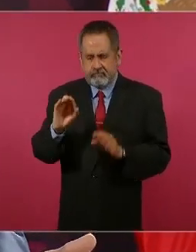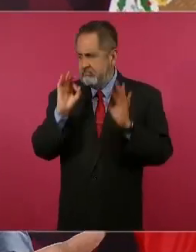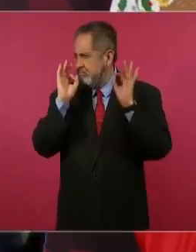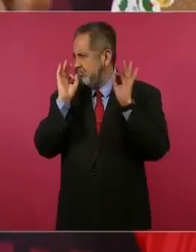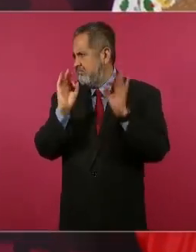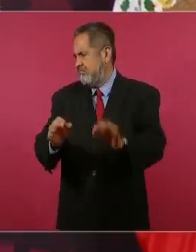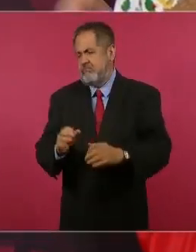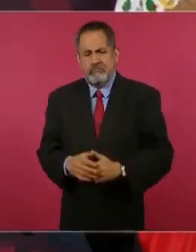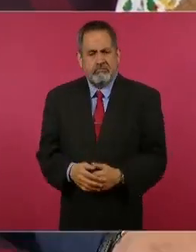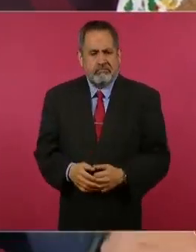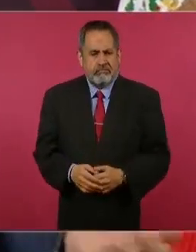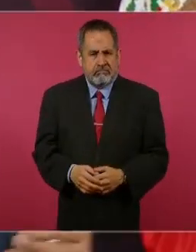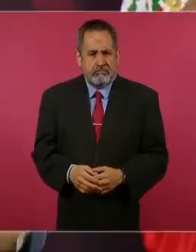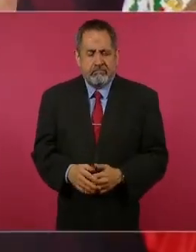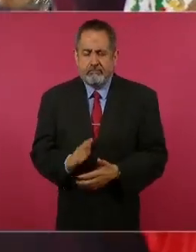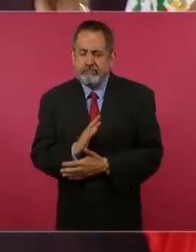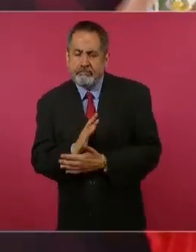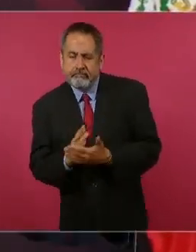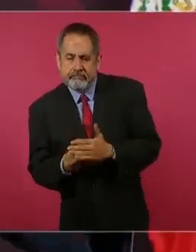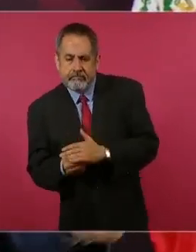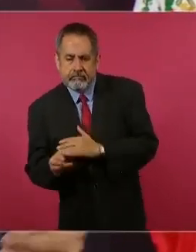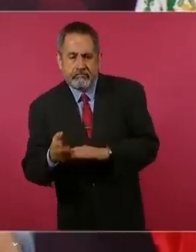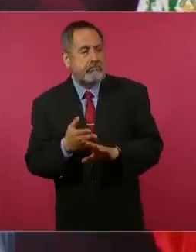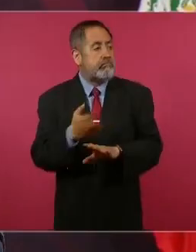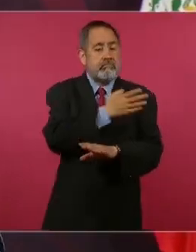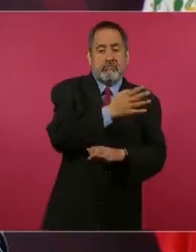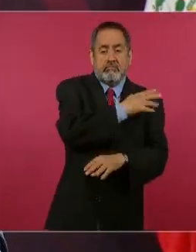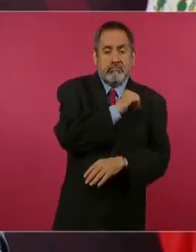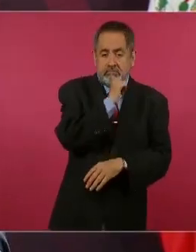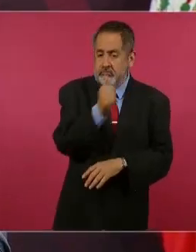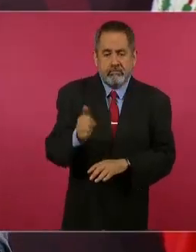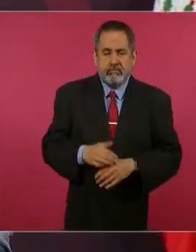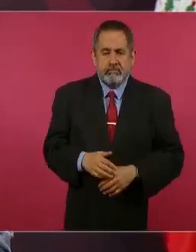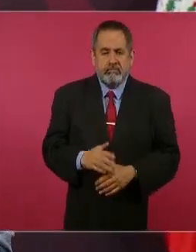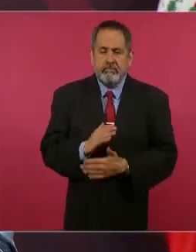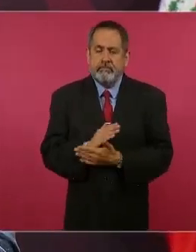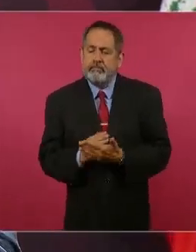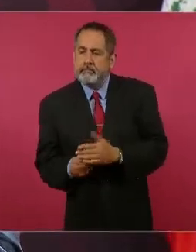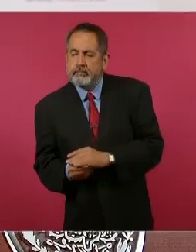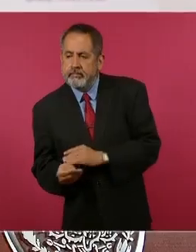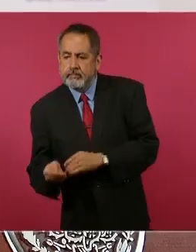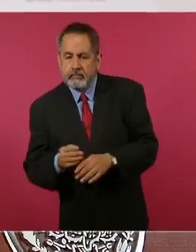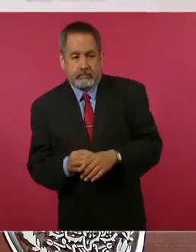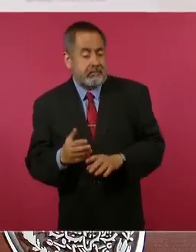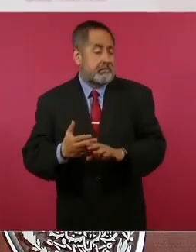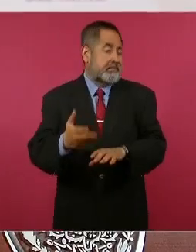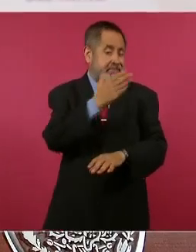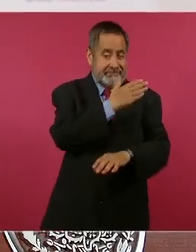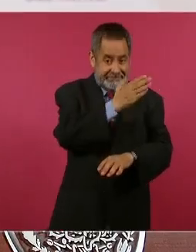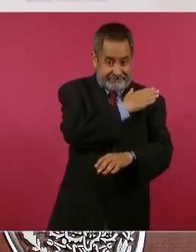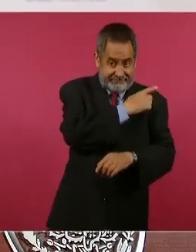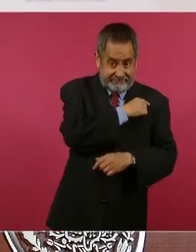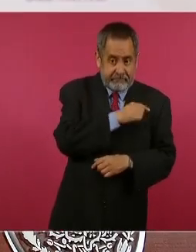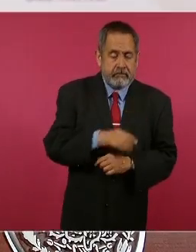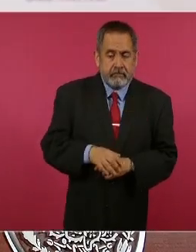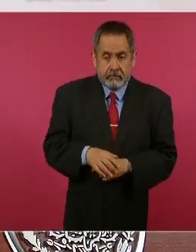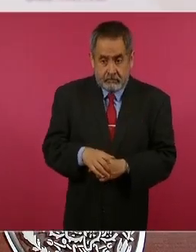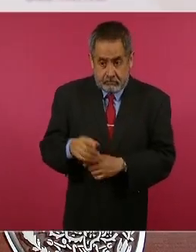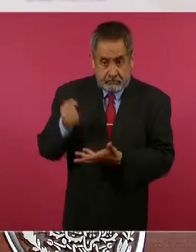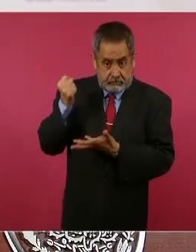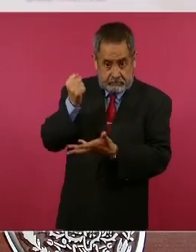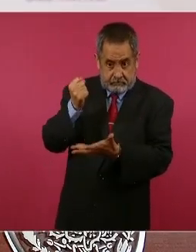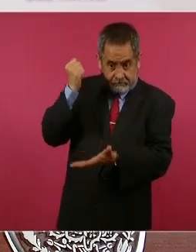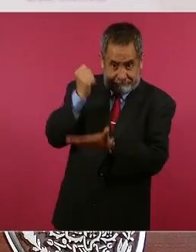sin moches, como era antes, que para que aprobaran el